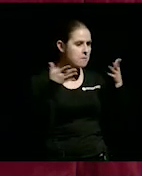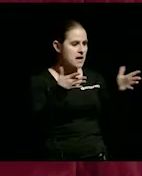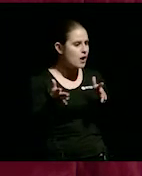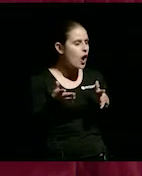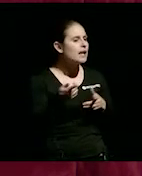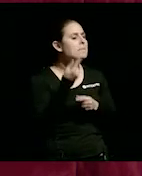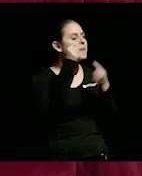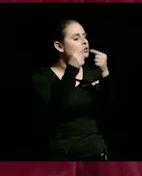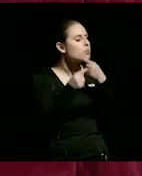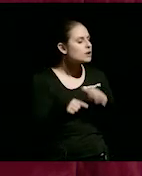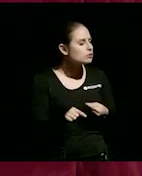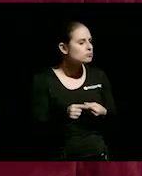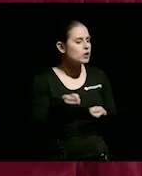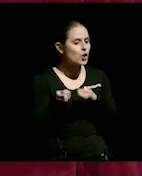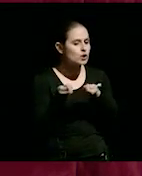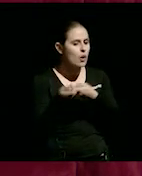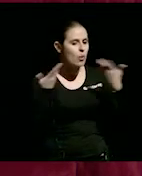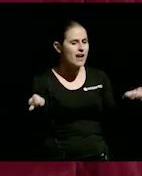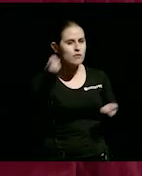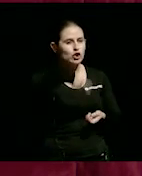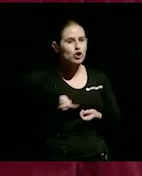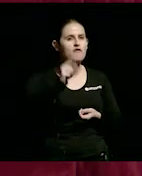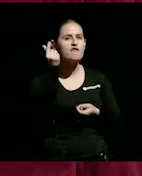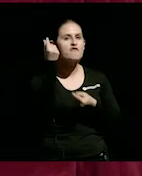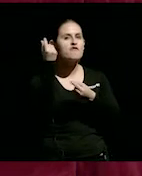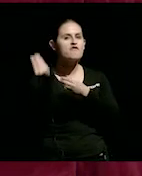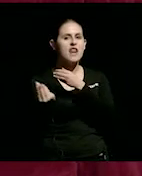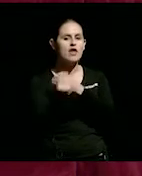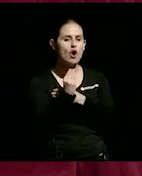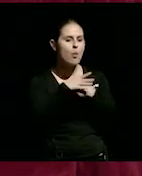vías de financiación, la estructura financiera.